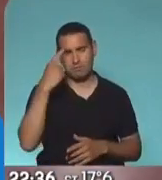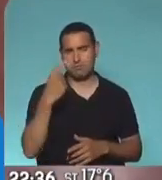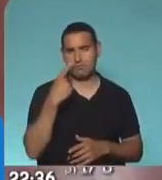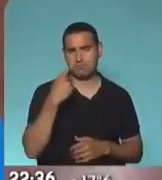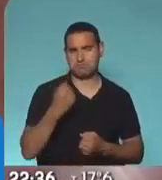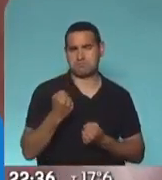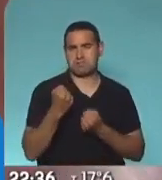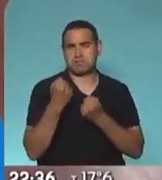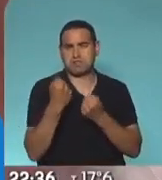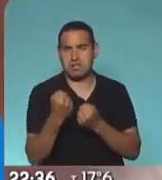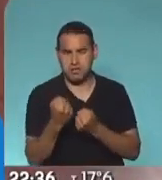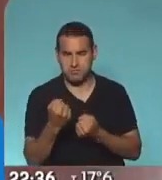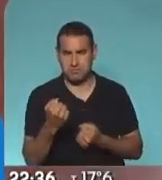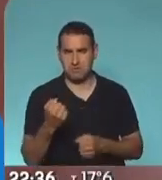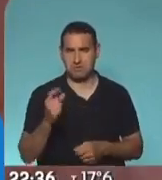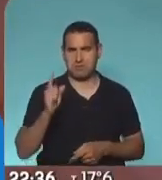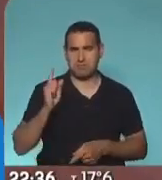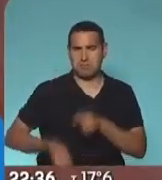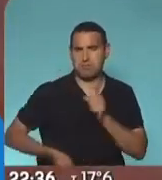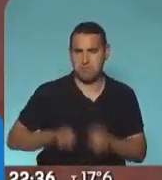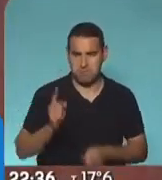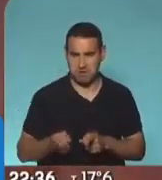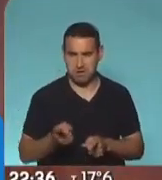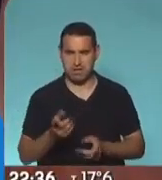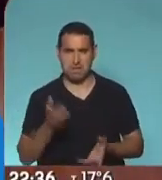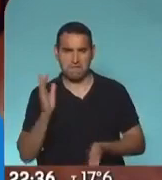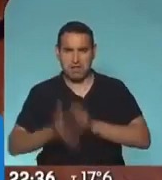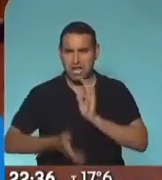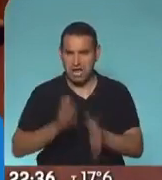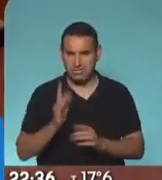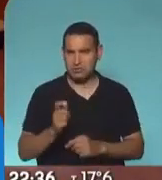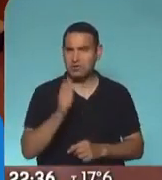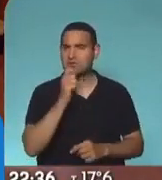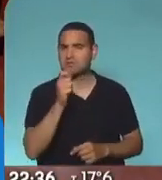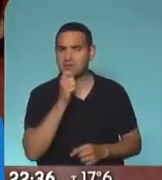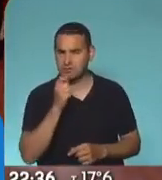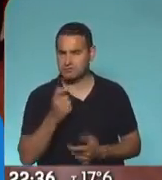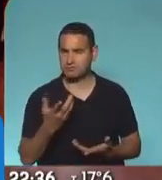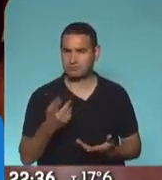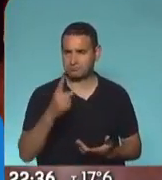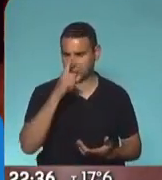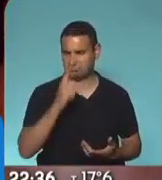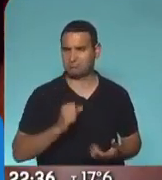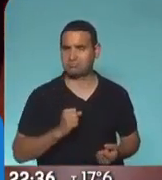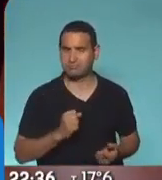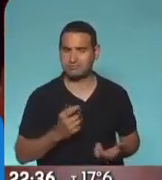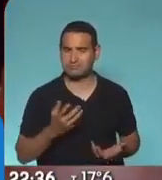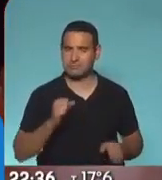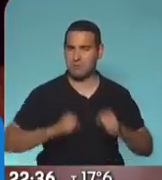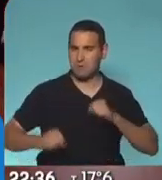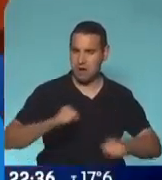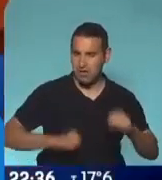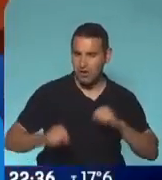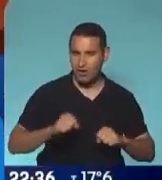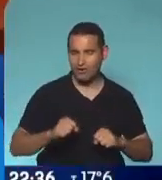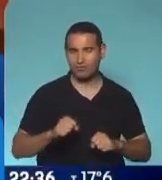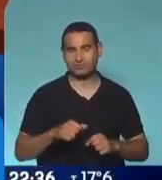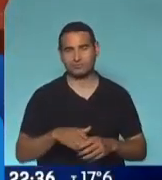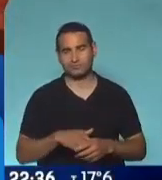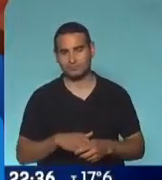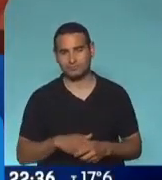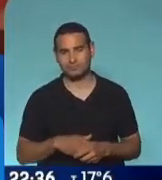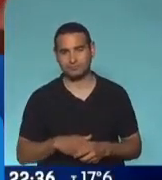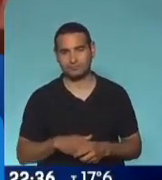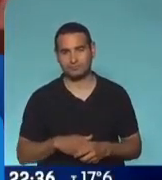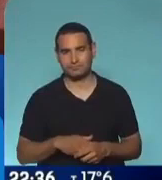Machismo, ímpetu más violento, desafío a la prensa y bueno, y una alta capacidad de hacer daño. Y